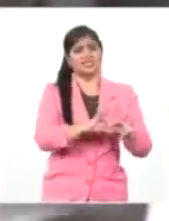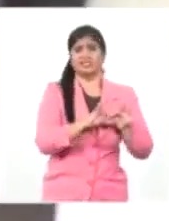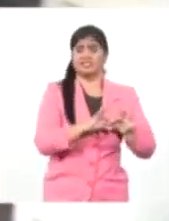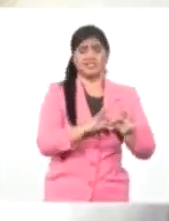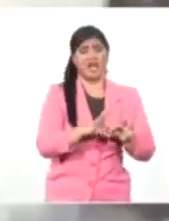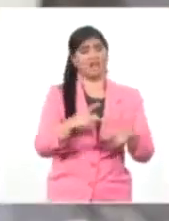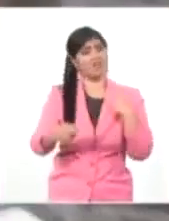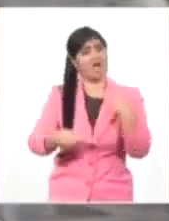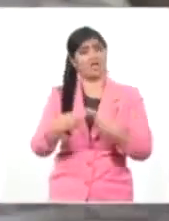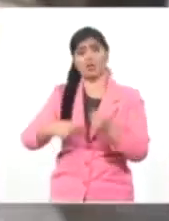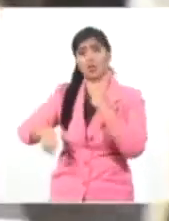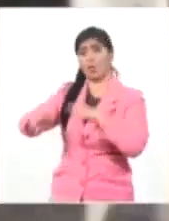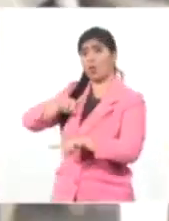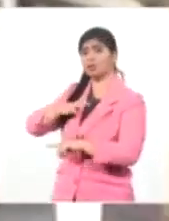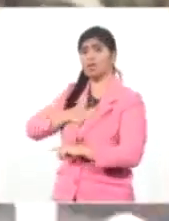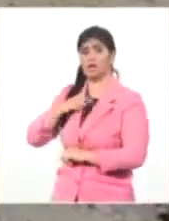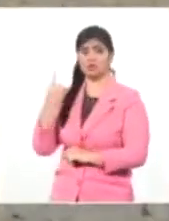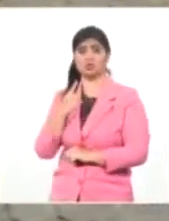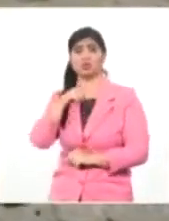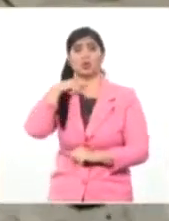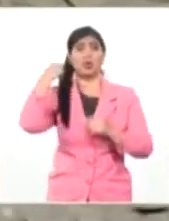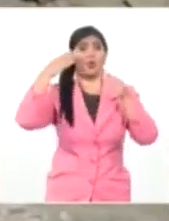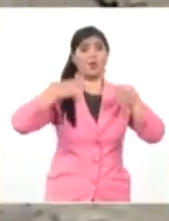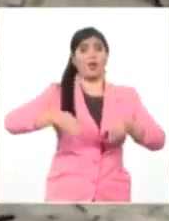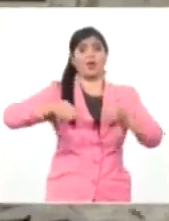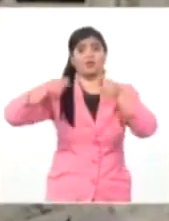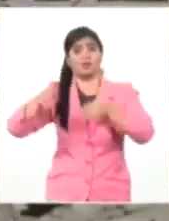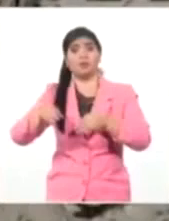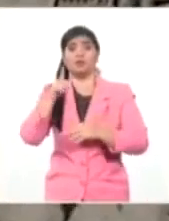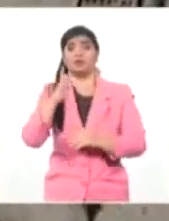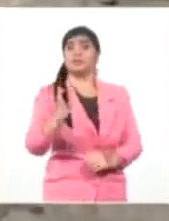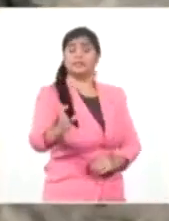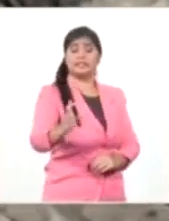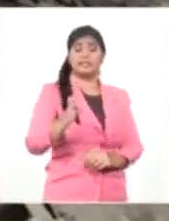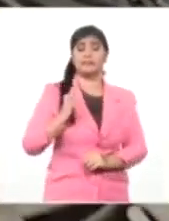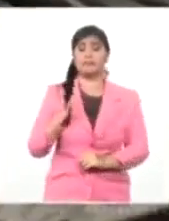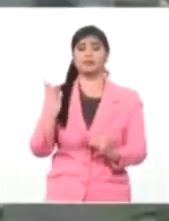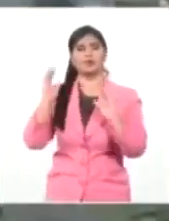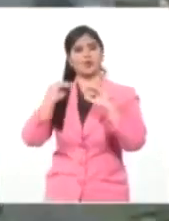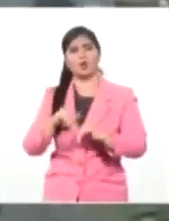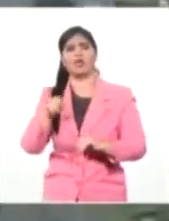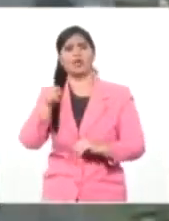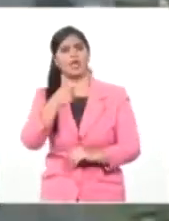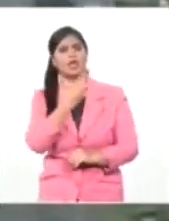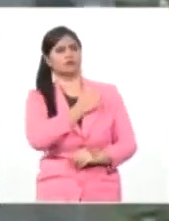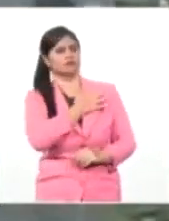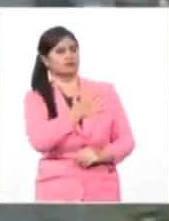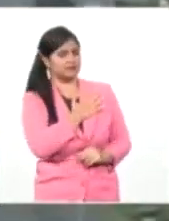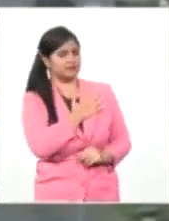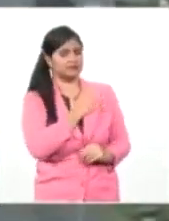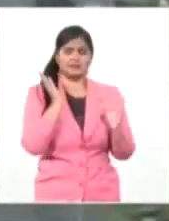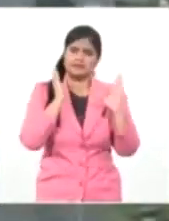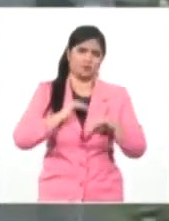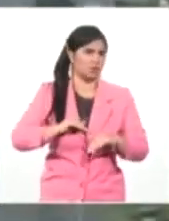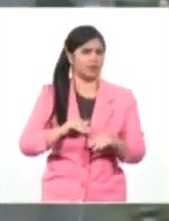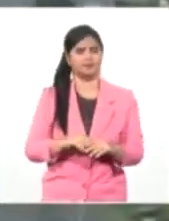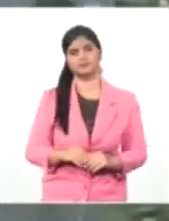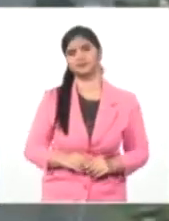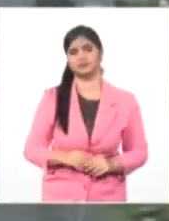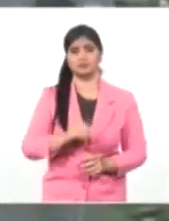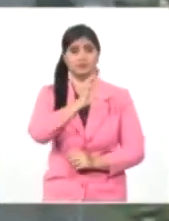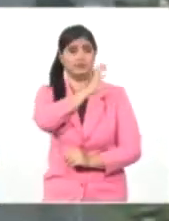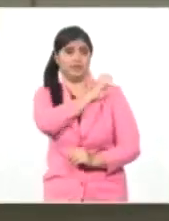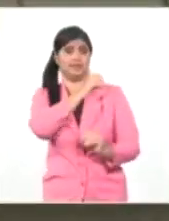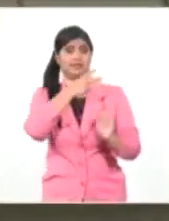que asesina vidas humanas y ataca valores, civilizaciones y culturas. Mientras la Cancillería